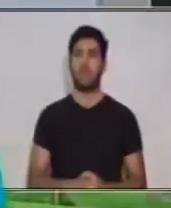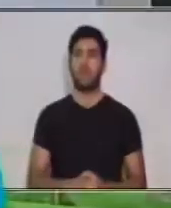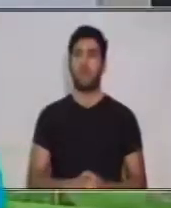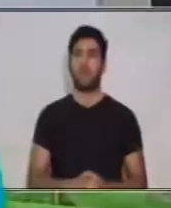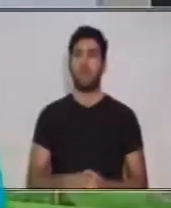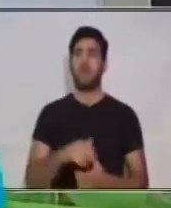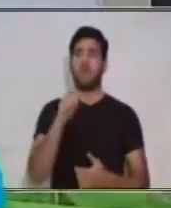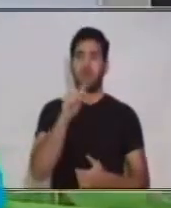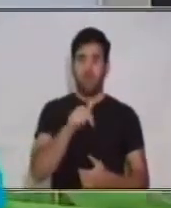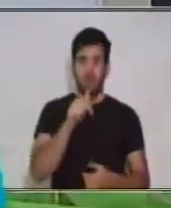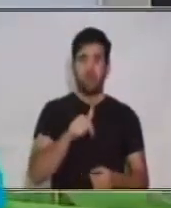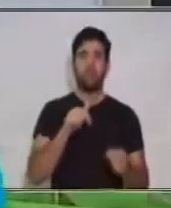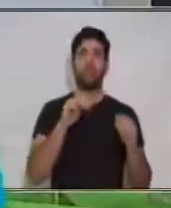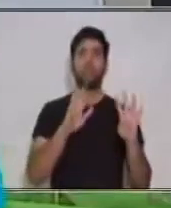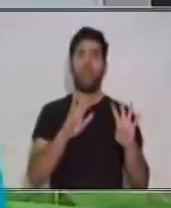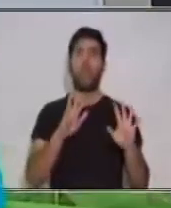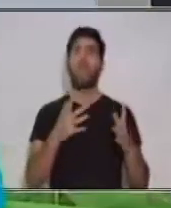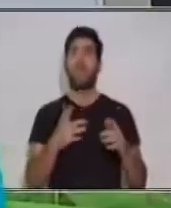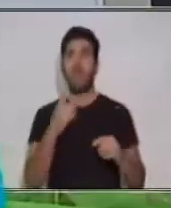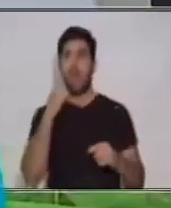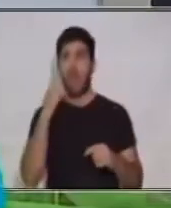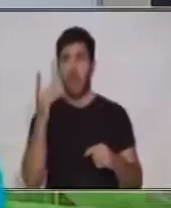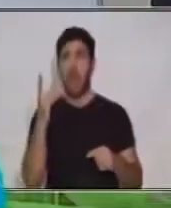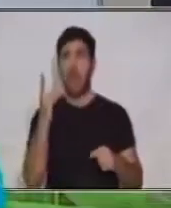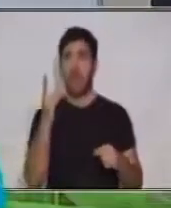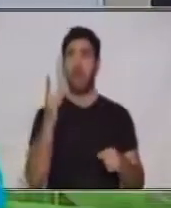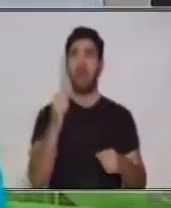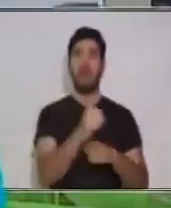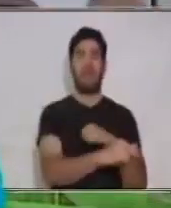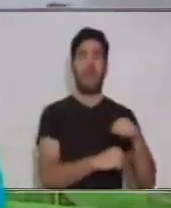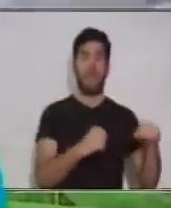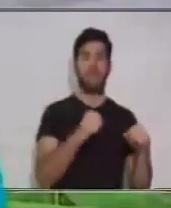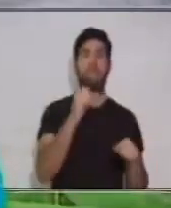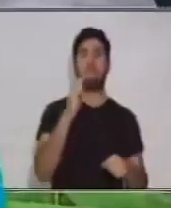Y en la 9, fútbol, baloncesto y maratón.